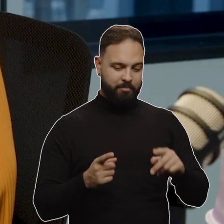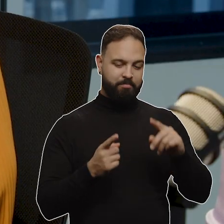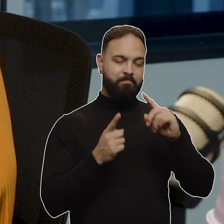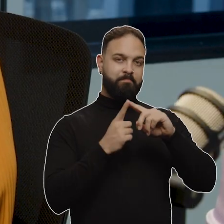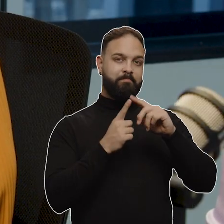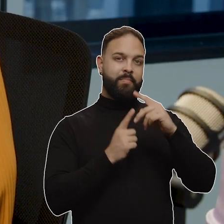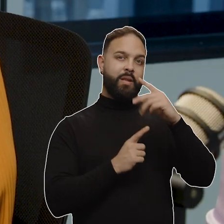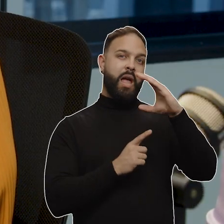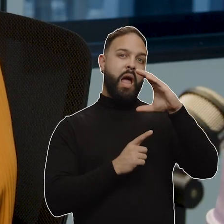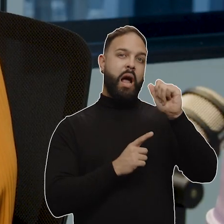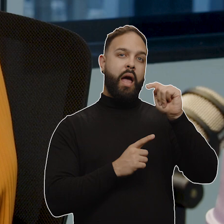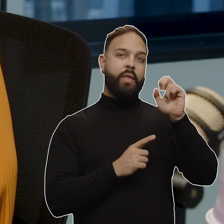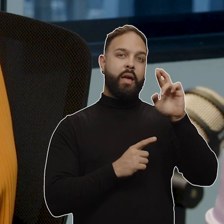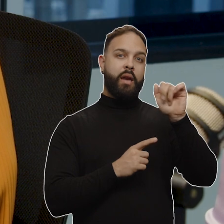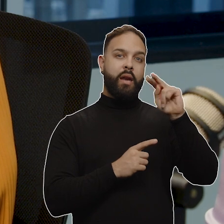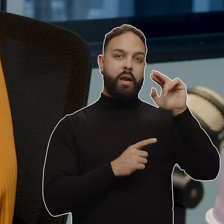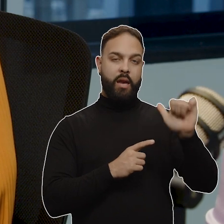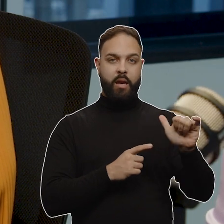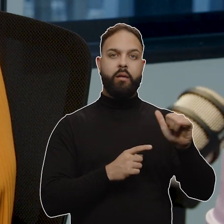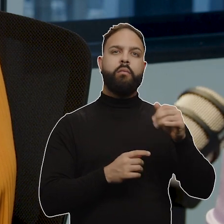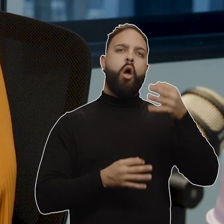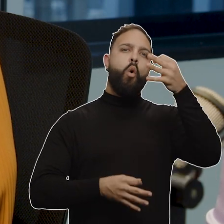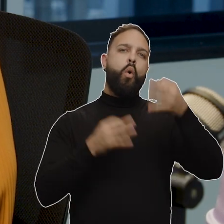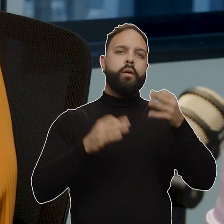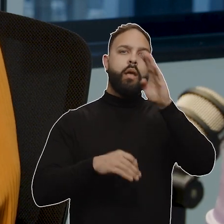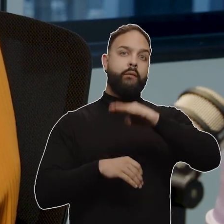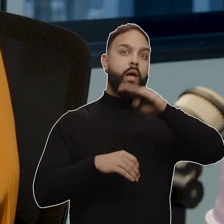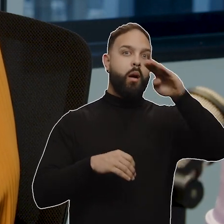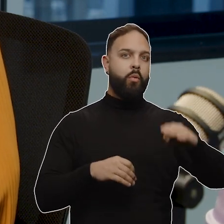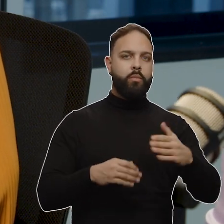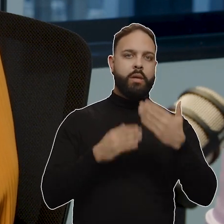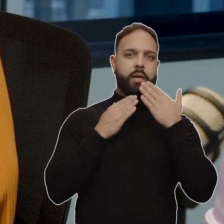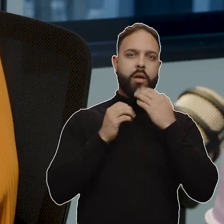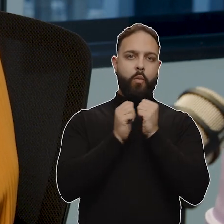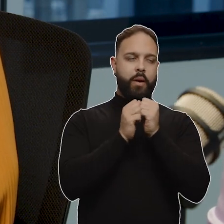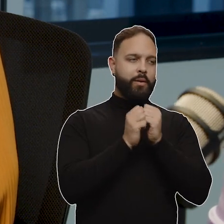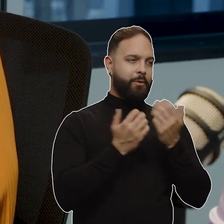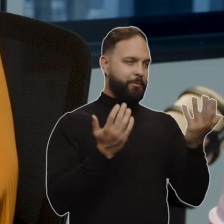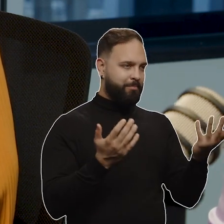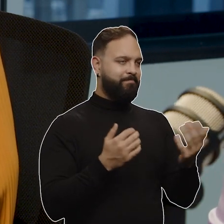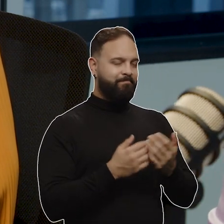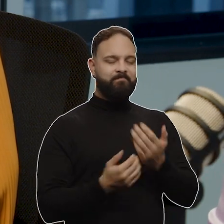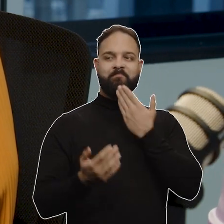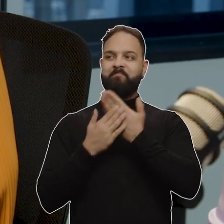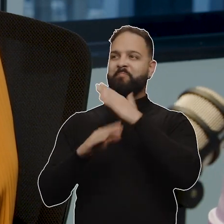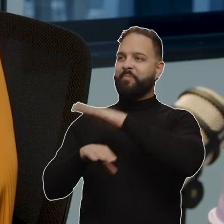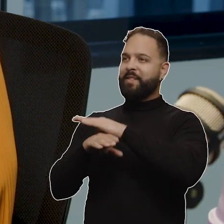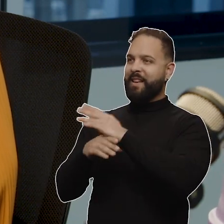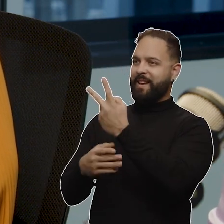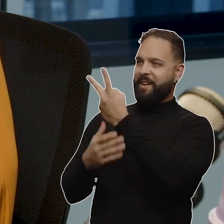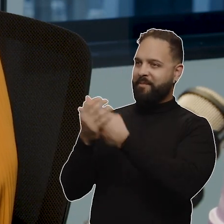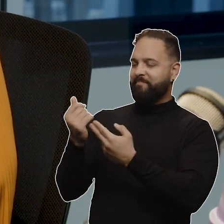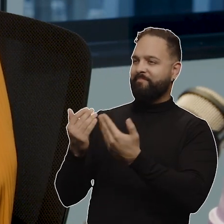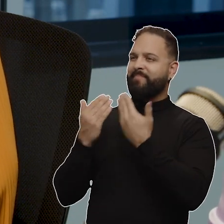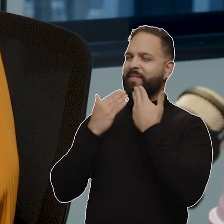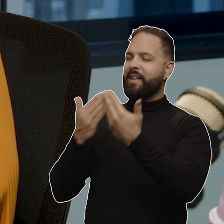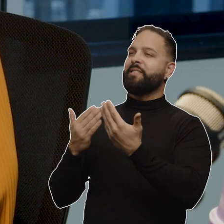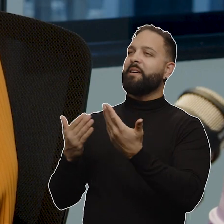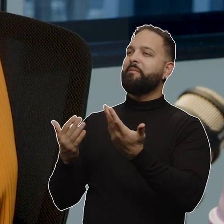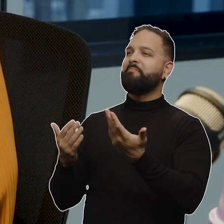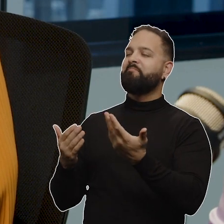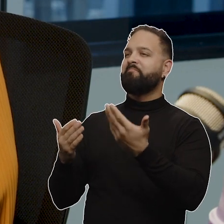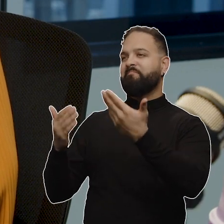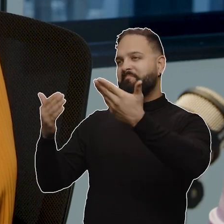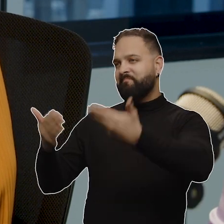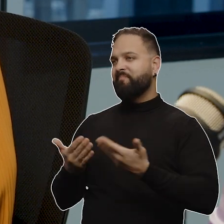honorable Catherine Brunel Curet, jueza municipal de la Región Judicial de Bayamón. Bienvenida, jueza, y gracias por acompañarnos. Buenas tardes a